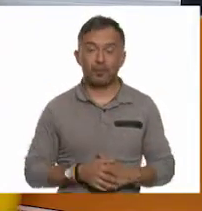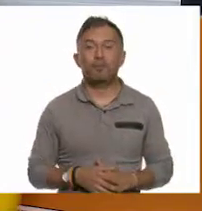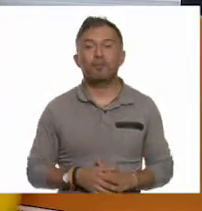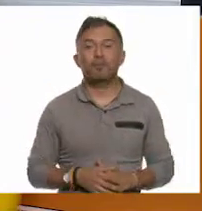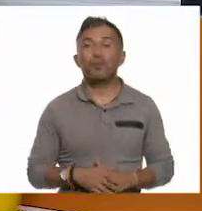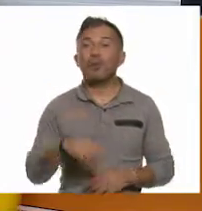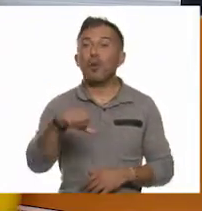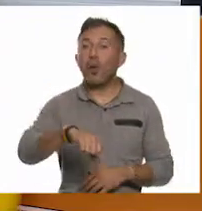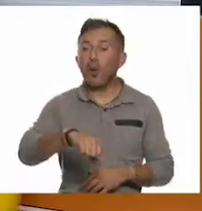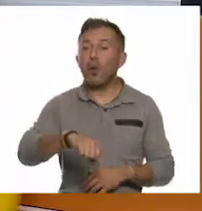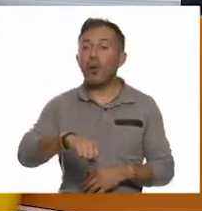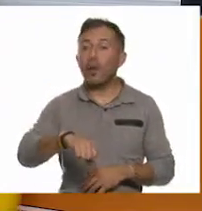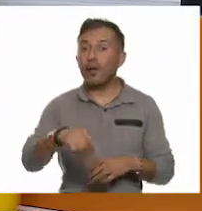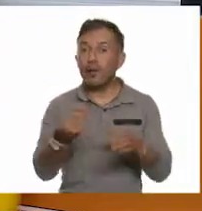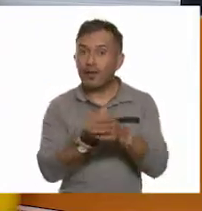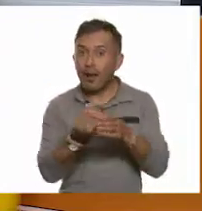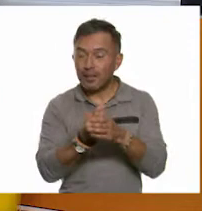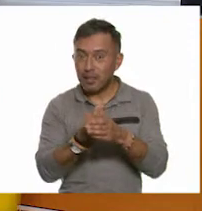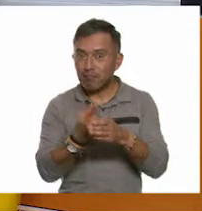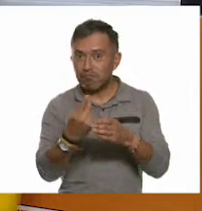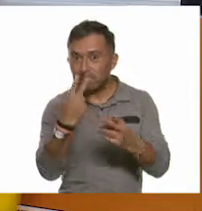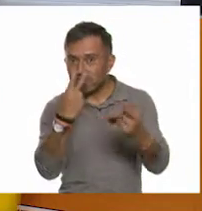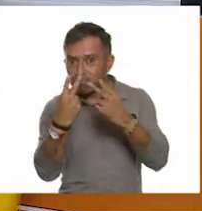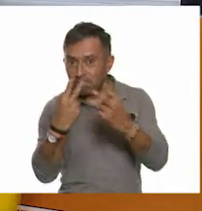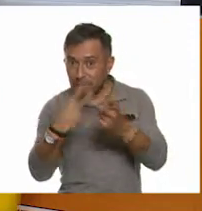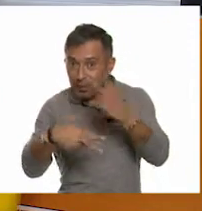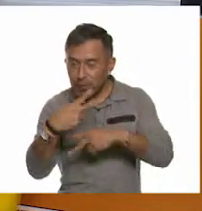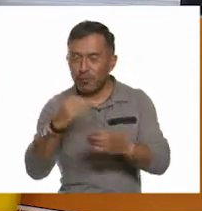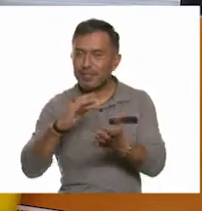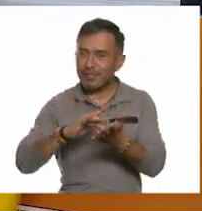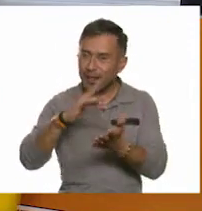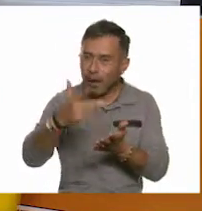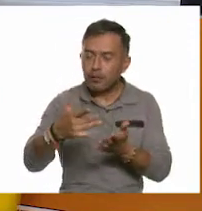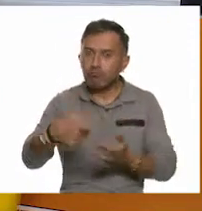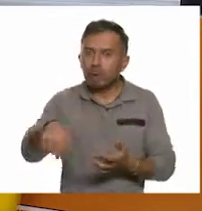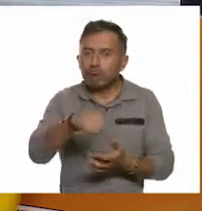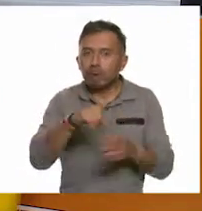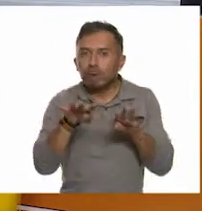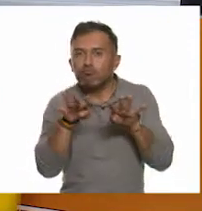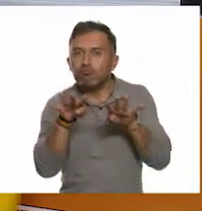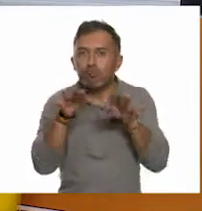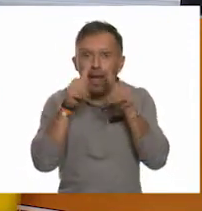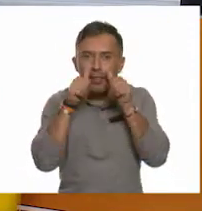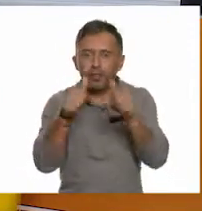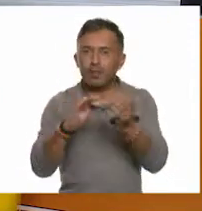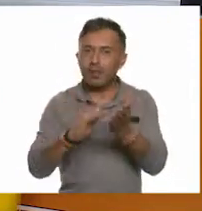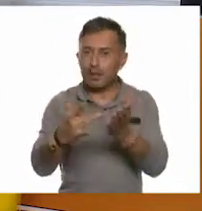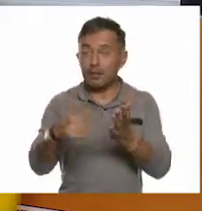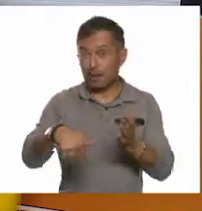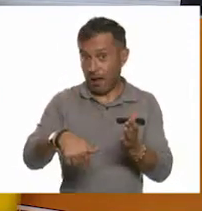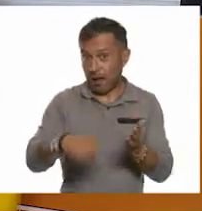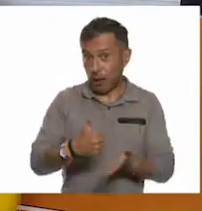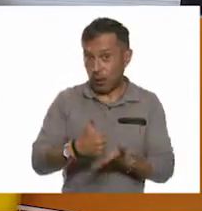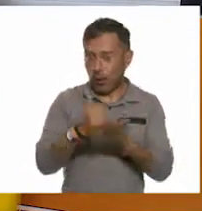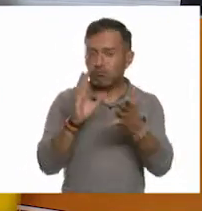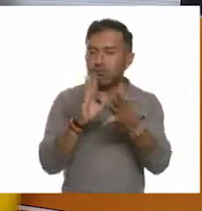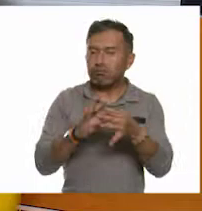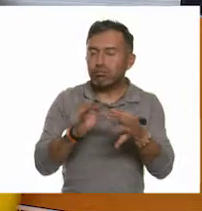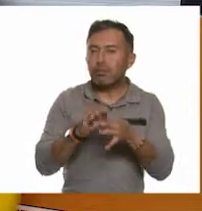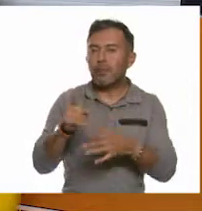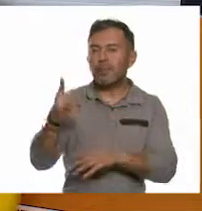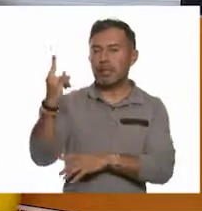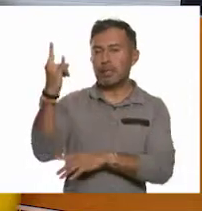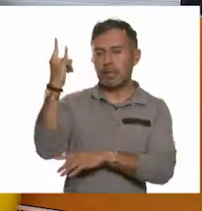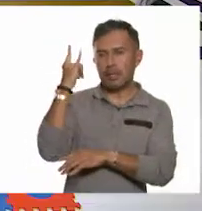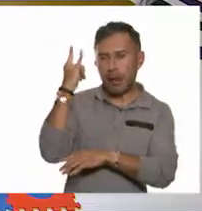por haber venido hoy a la clase, por haber estado tan atentos y pues por habernos ayudado aquí a describir al